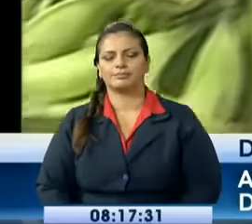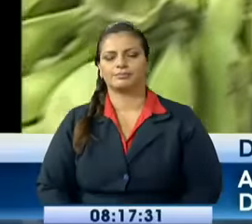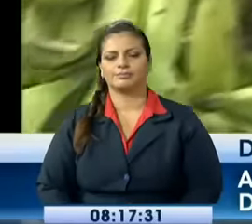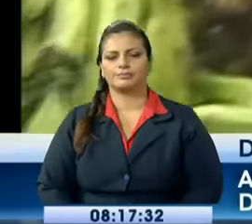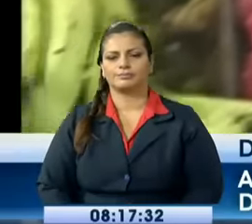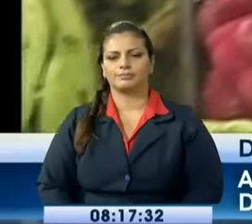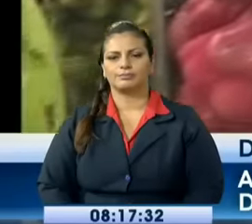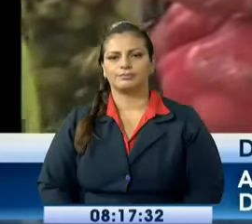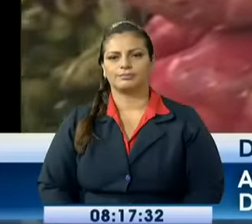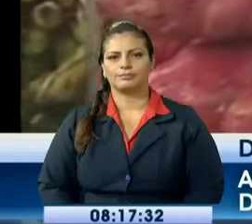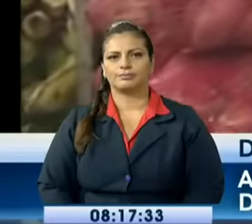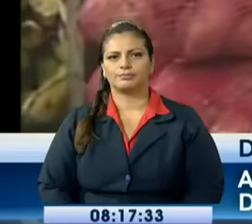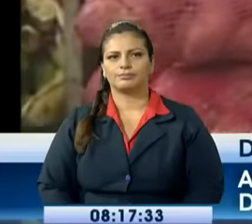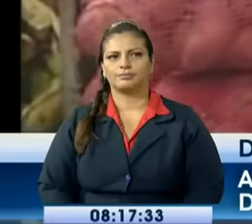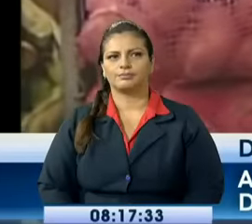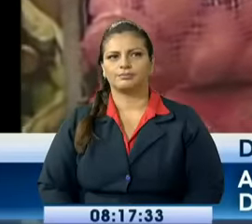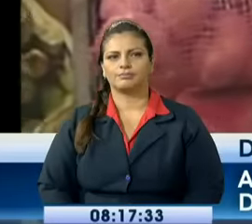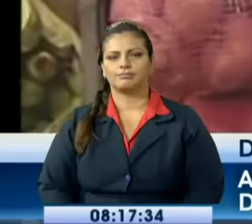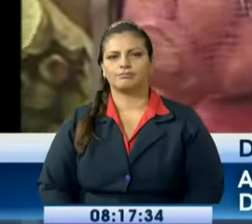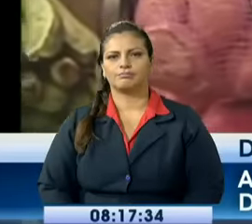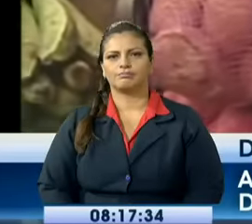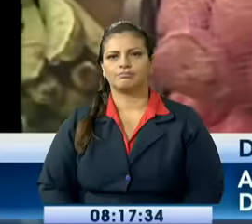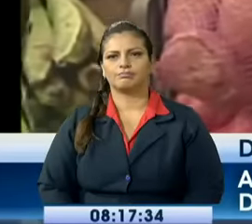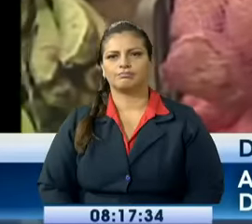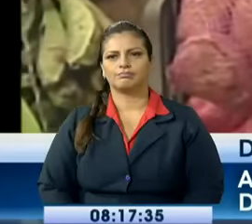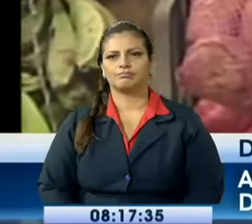No veo más, está medio ilegible, pero bueno.